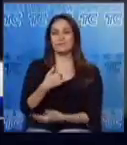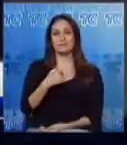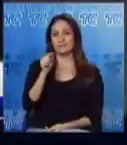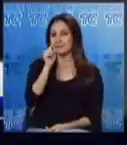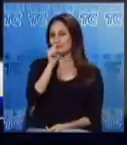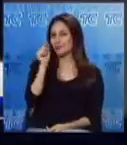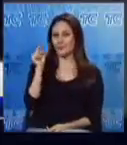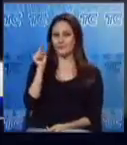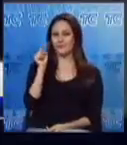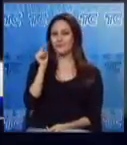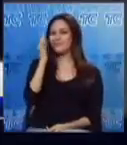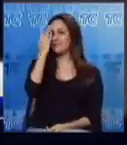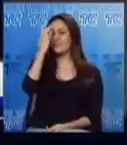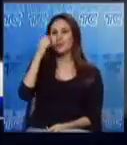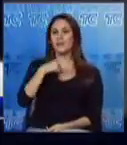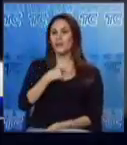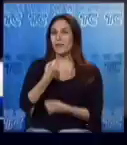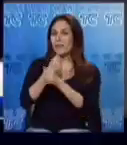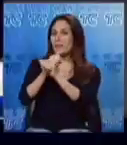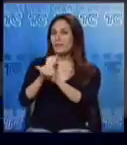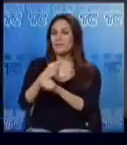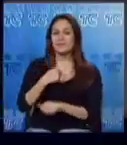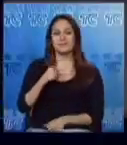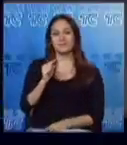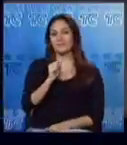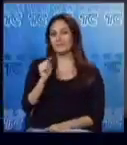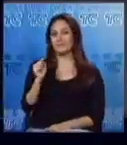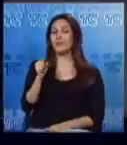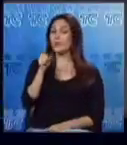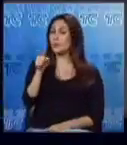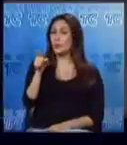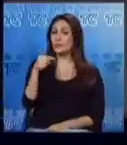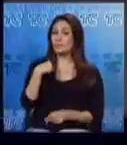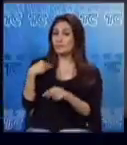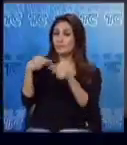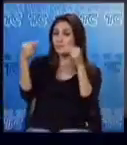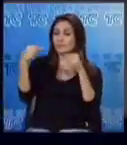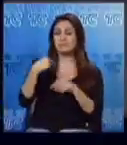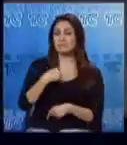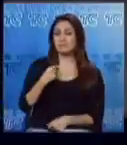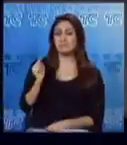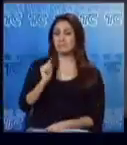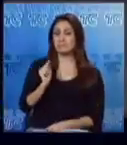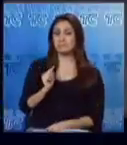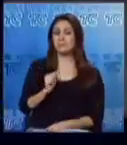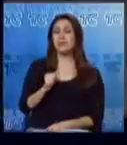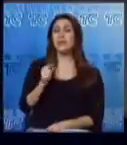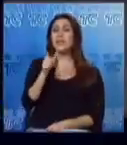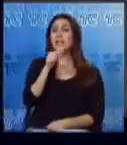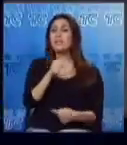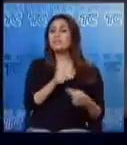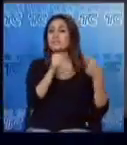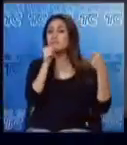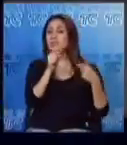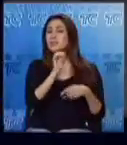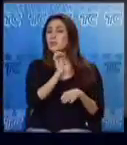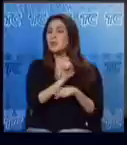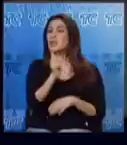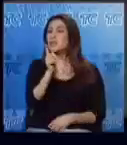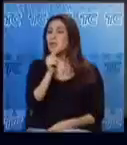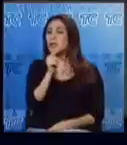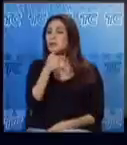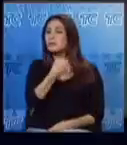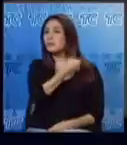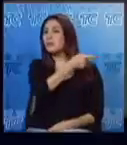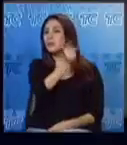ni tampoco me voy a defender de usted. Usted no es la enemiga del Ecuador. El enemigo del Ecuador